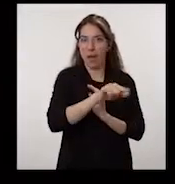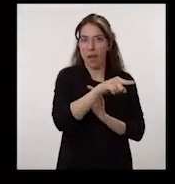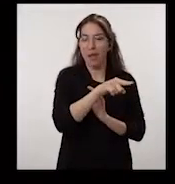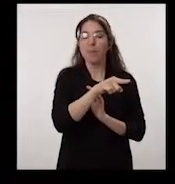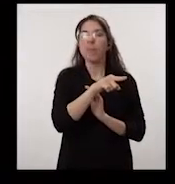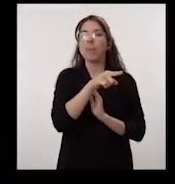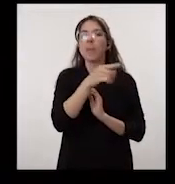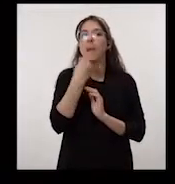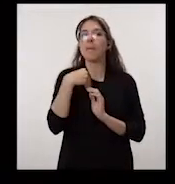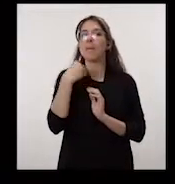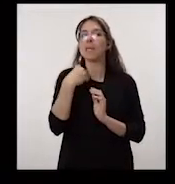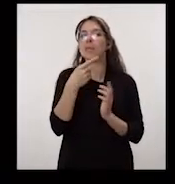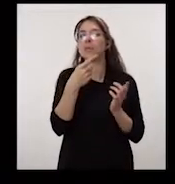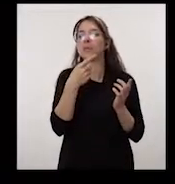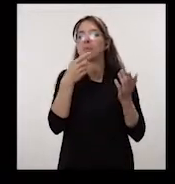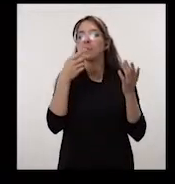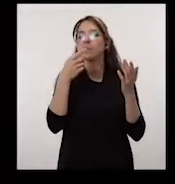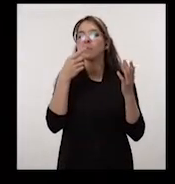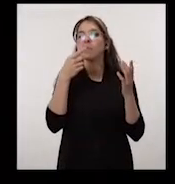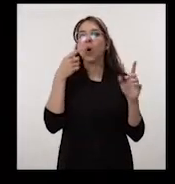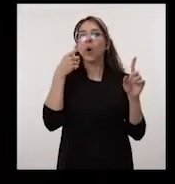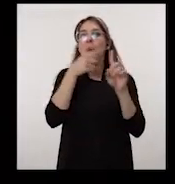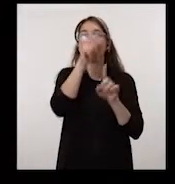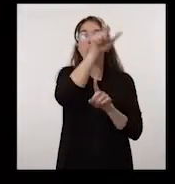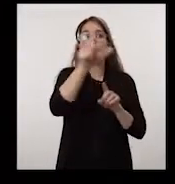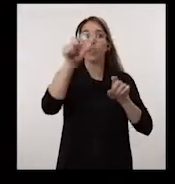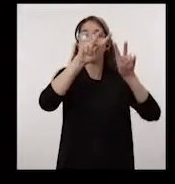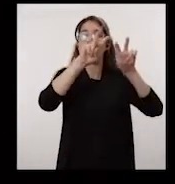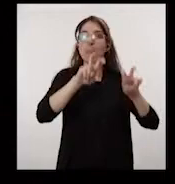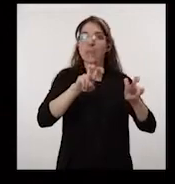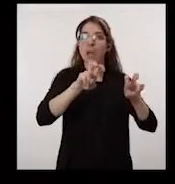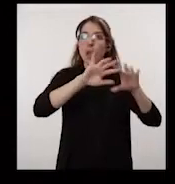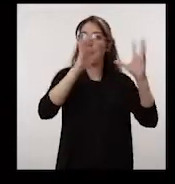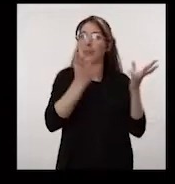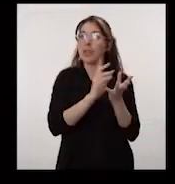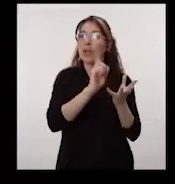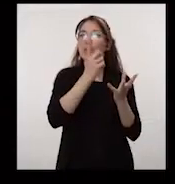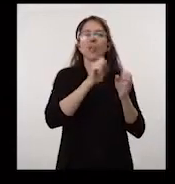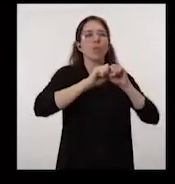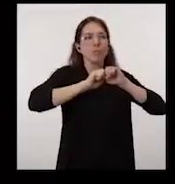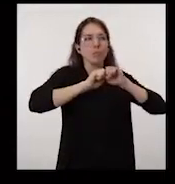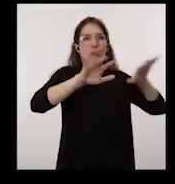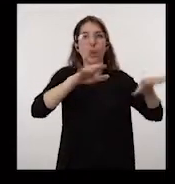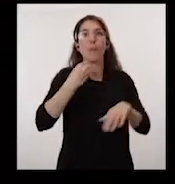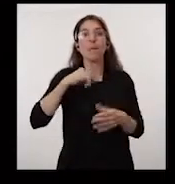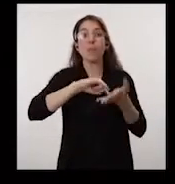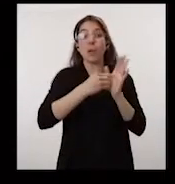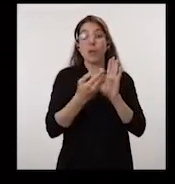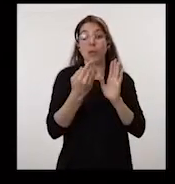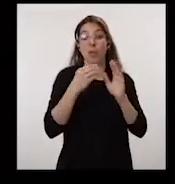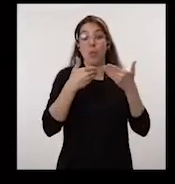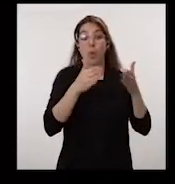está pensada para la proyección de nuestros investigadores más internacionales este proyecto ha visto la luz de